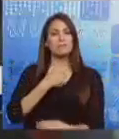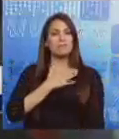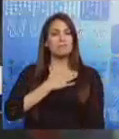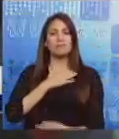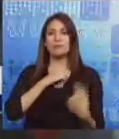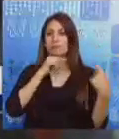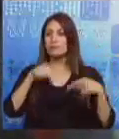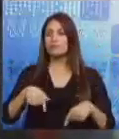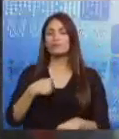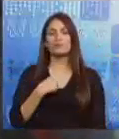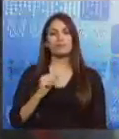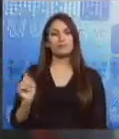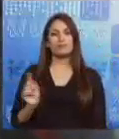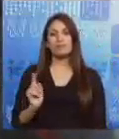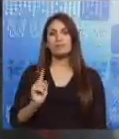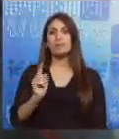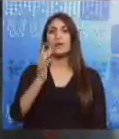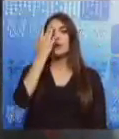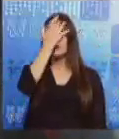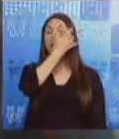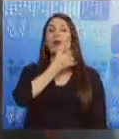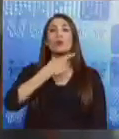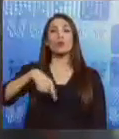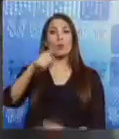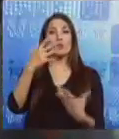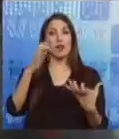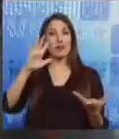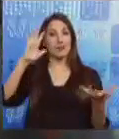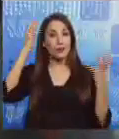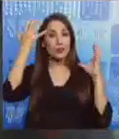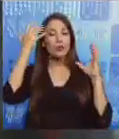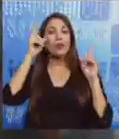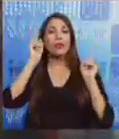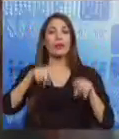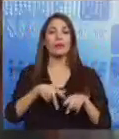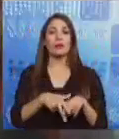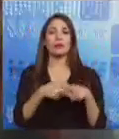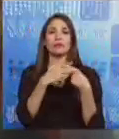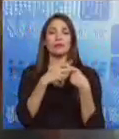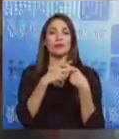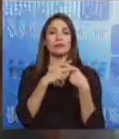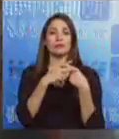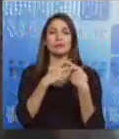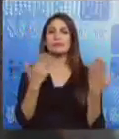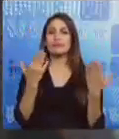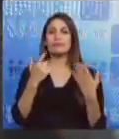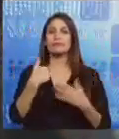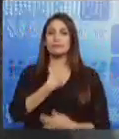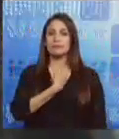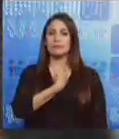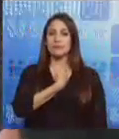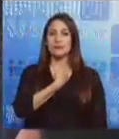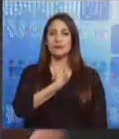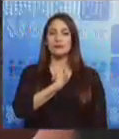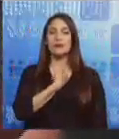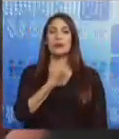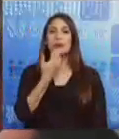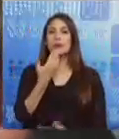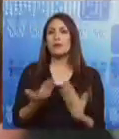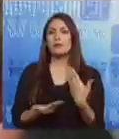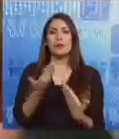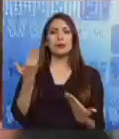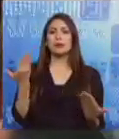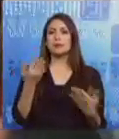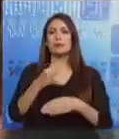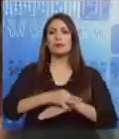poder acompañarlos. Si queremos hacer revolución, tenemos que empezar por nosotros mismos, con cosas tan